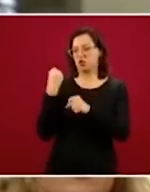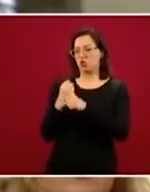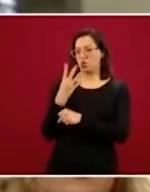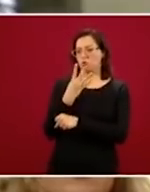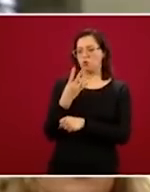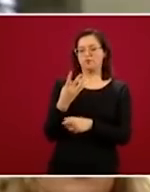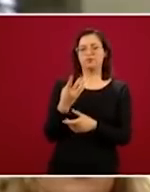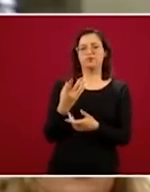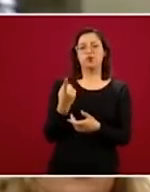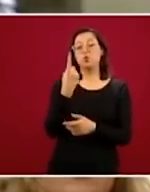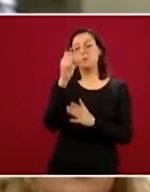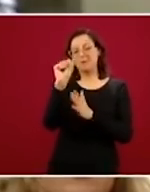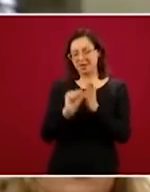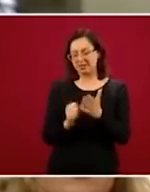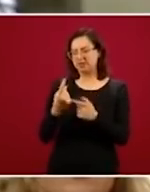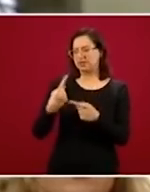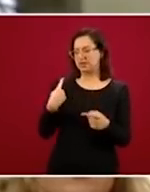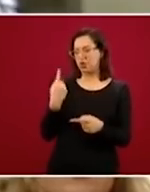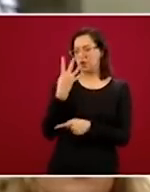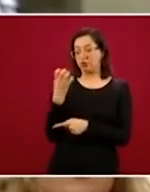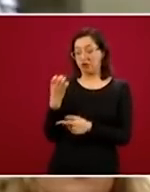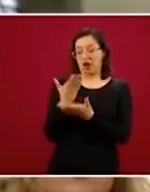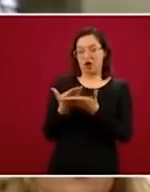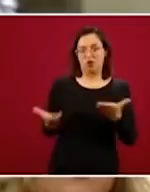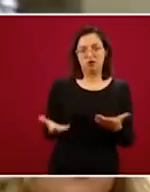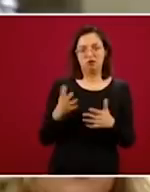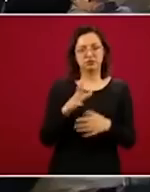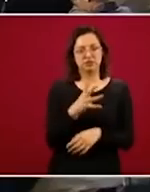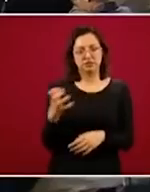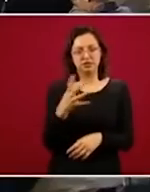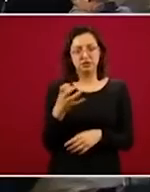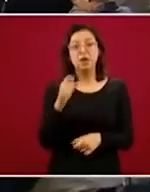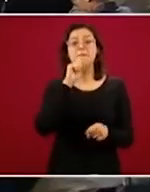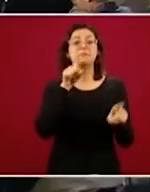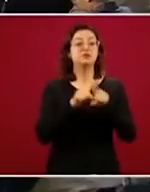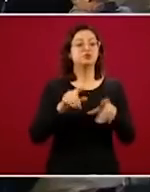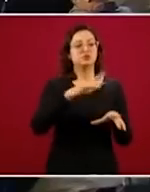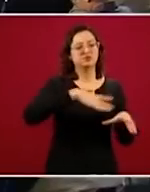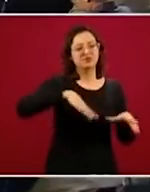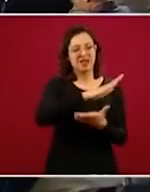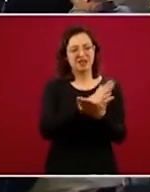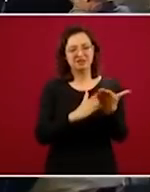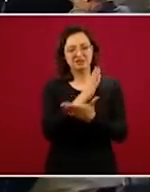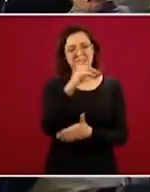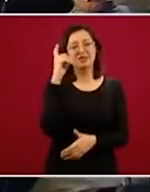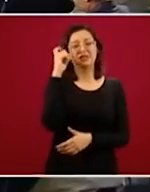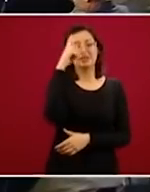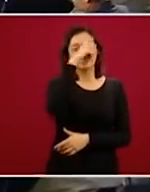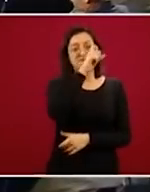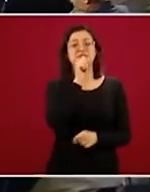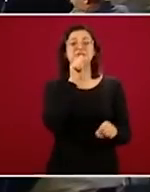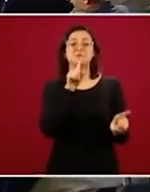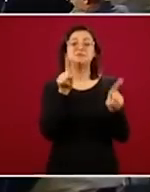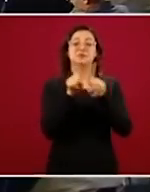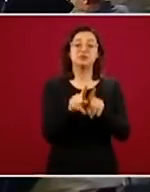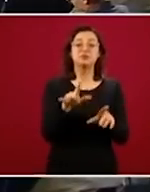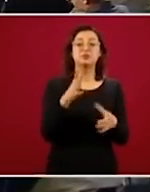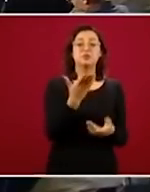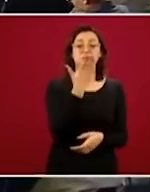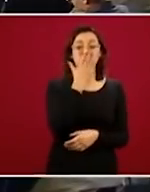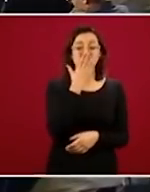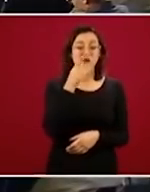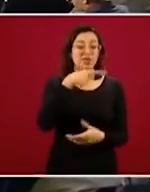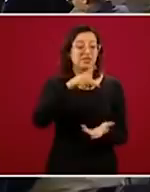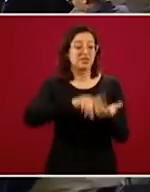creció también que se considera sonora como zona de difícil acceso este y finalmente que se considera sonora como un estado que tiene